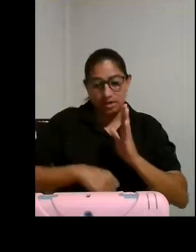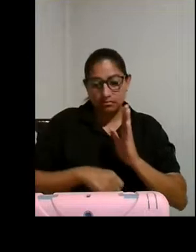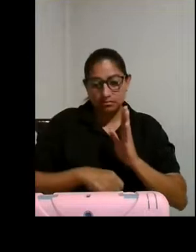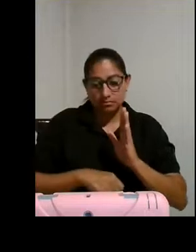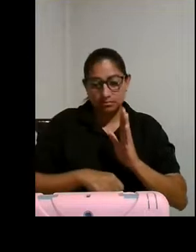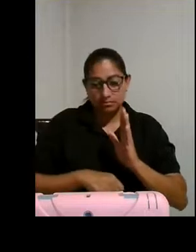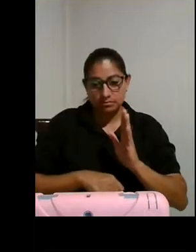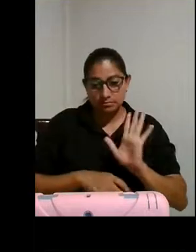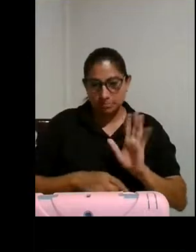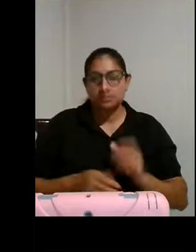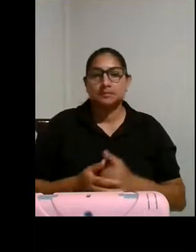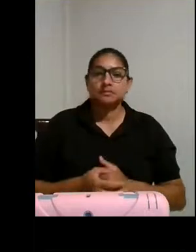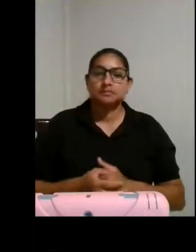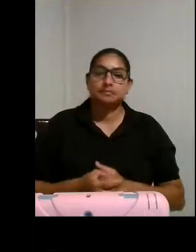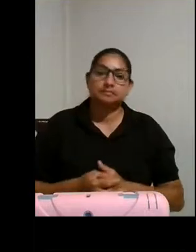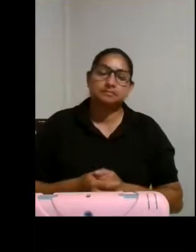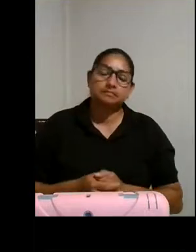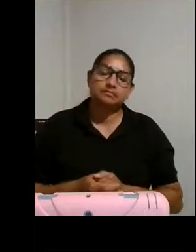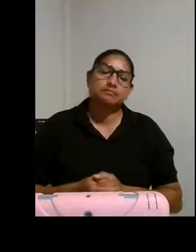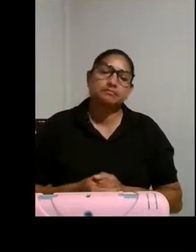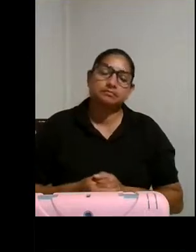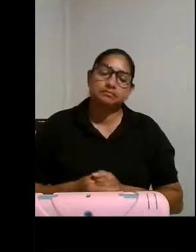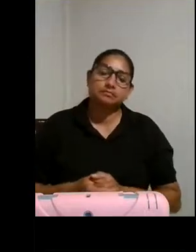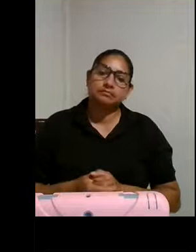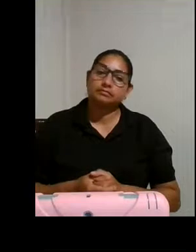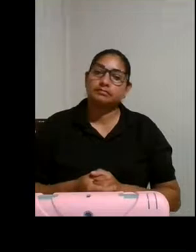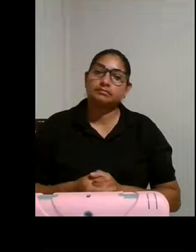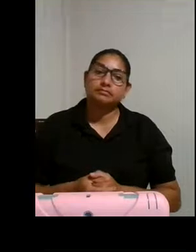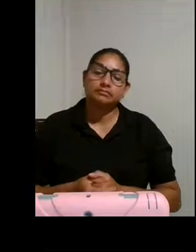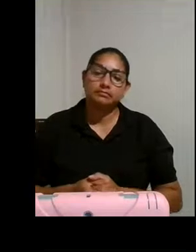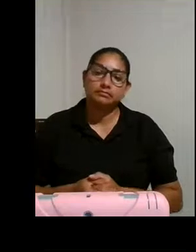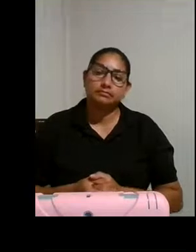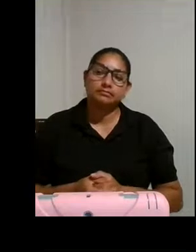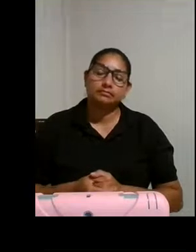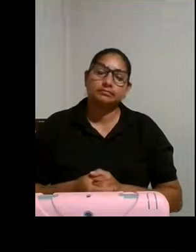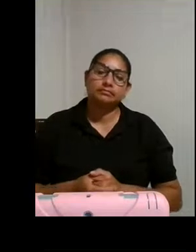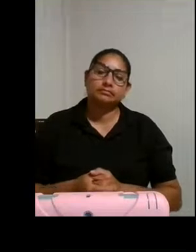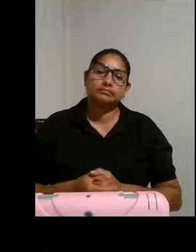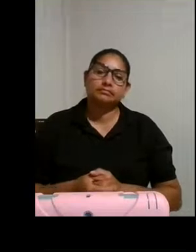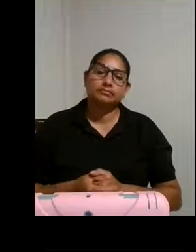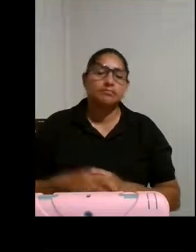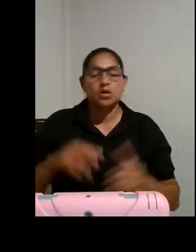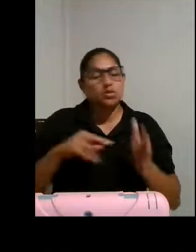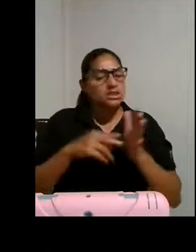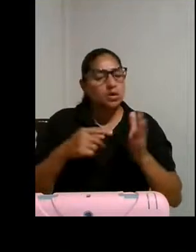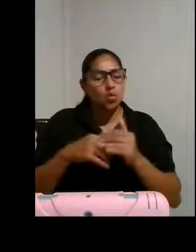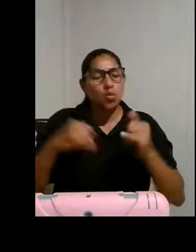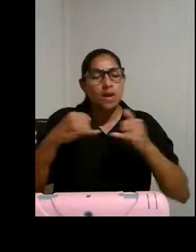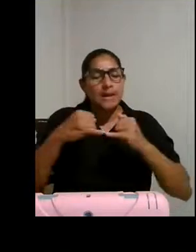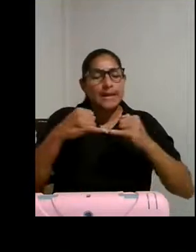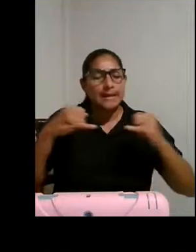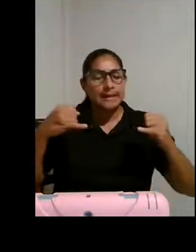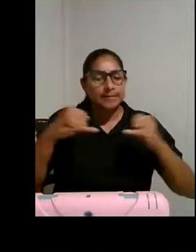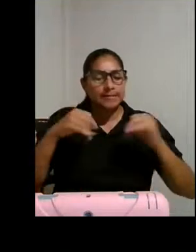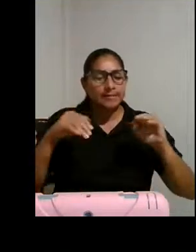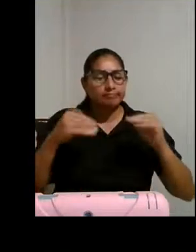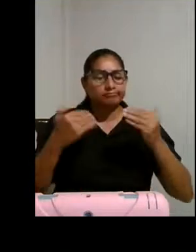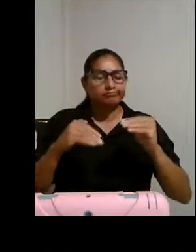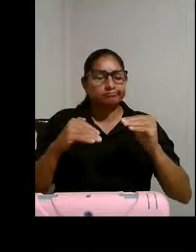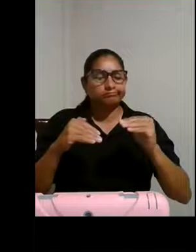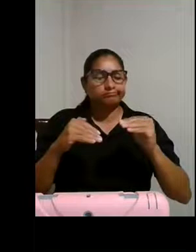la pendiente, por eso hay que usar el límite. ¿Qué nos decía a nosotros el límite? El límite nos decía